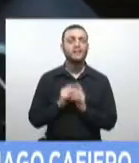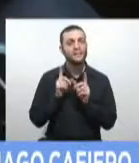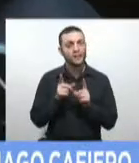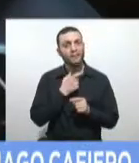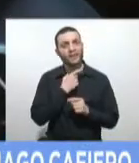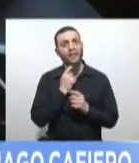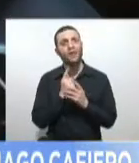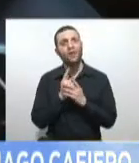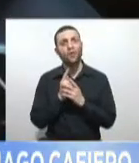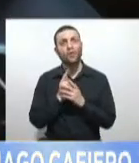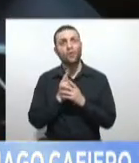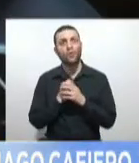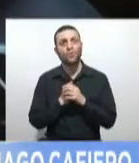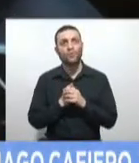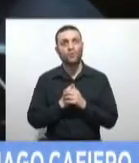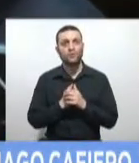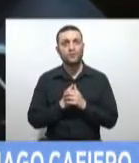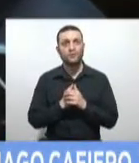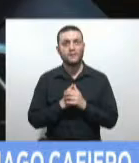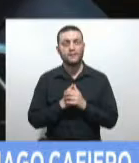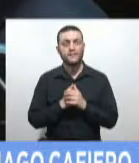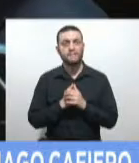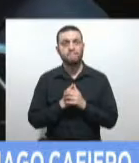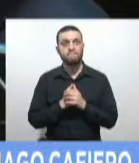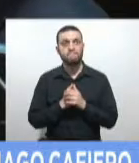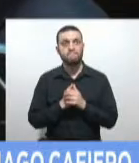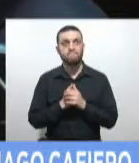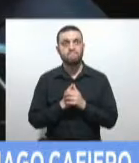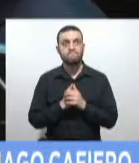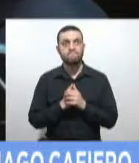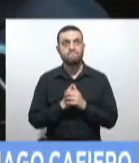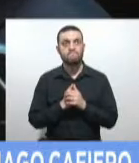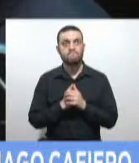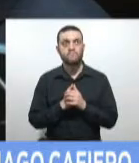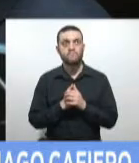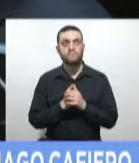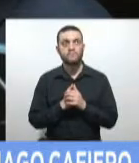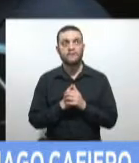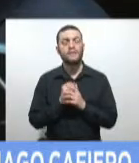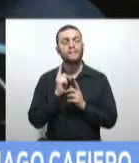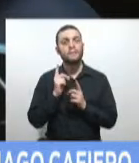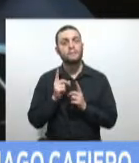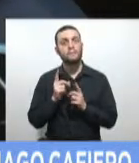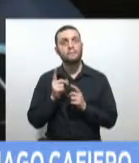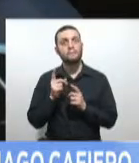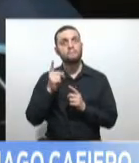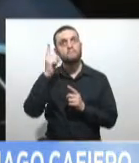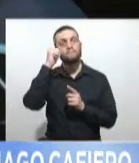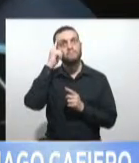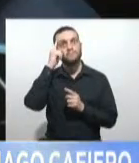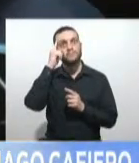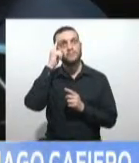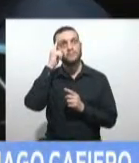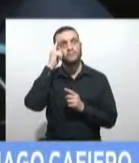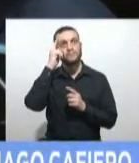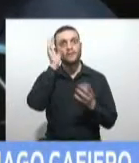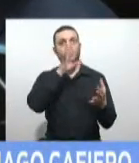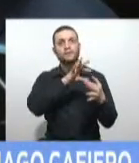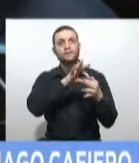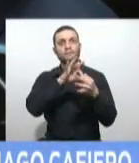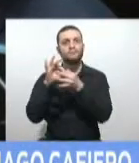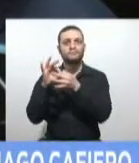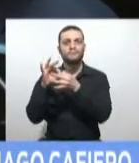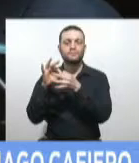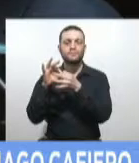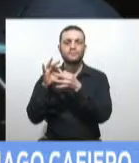la mayoría de los economistas, pero también los propios gremialistas no esperan que se cumpla ese 33% de estimación que